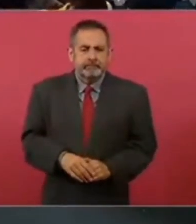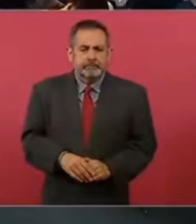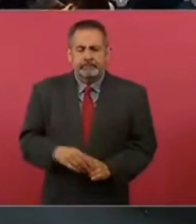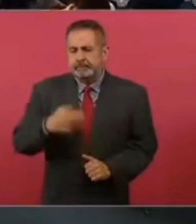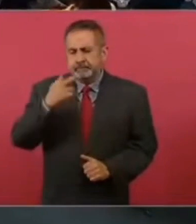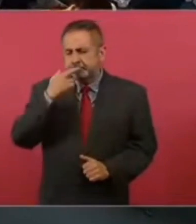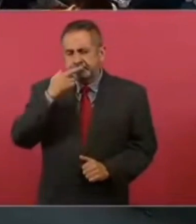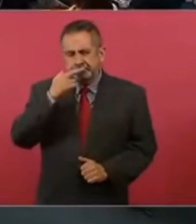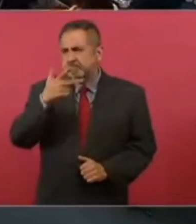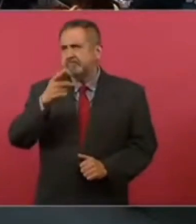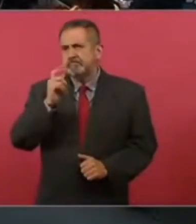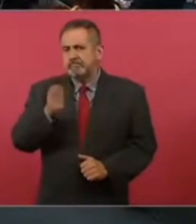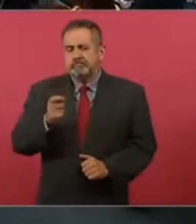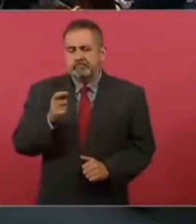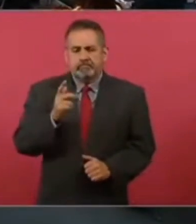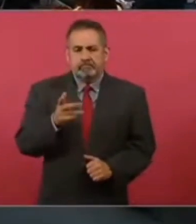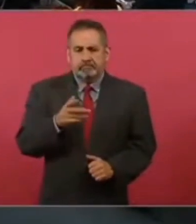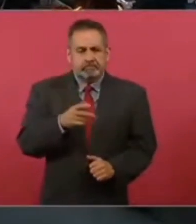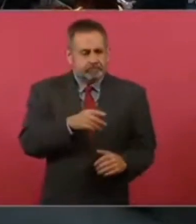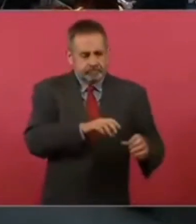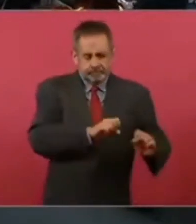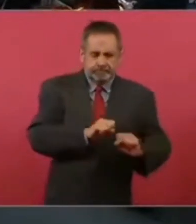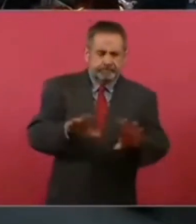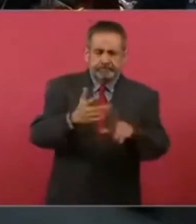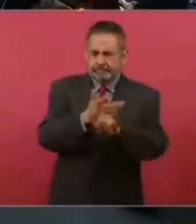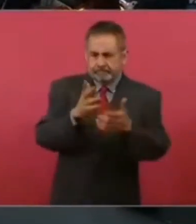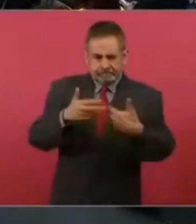lo mejor es que los liberen.